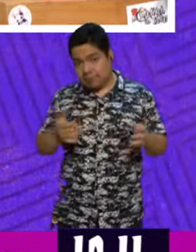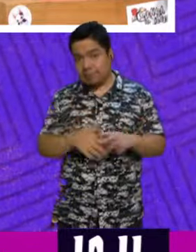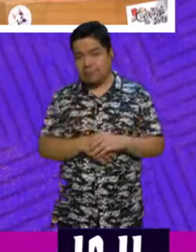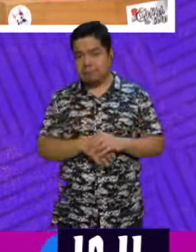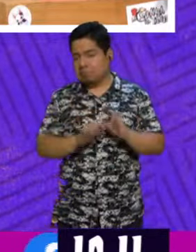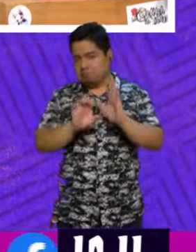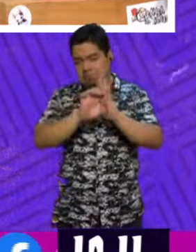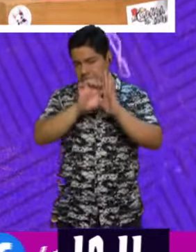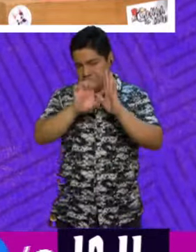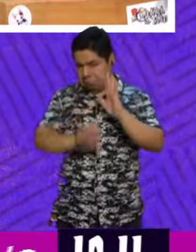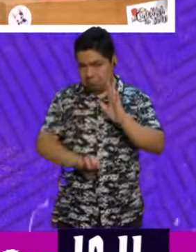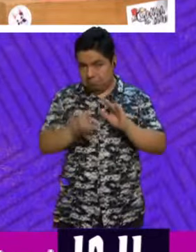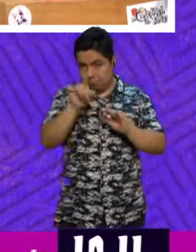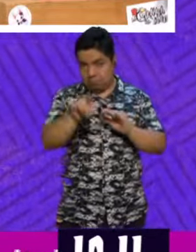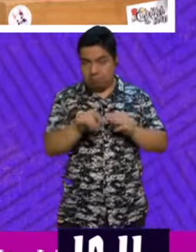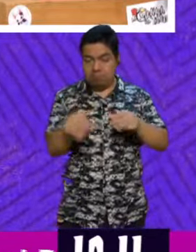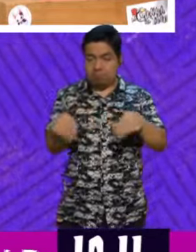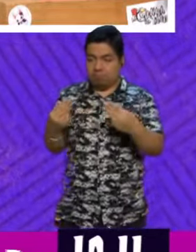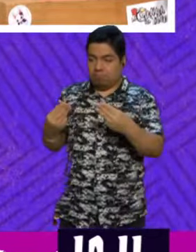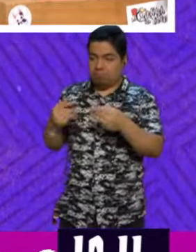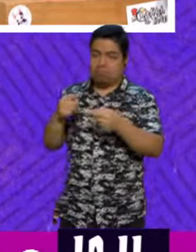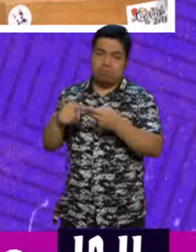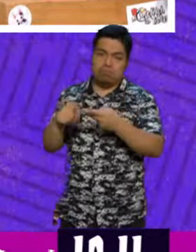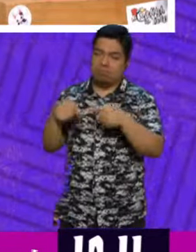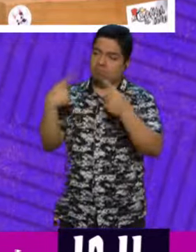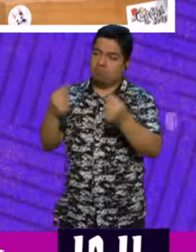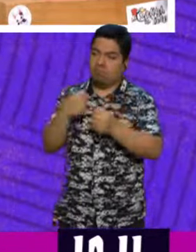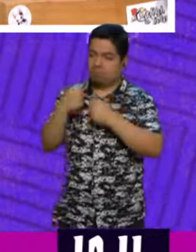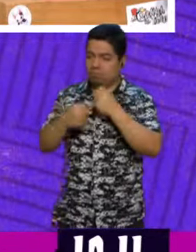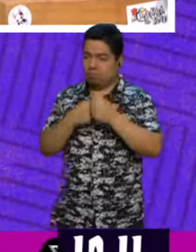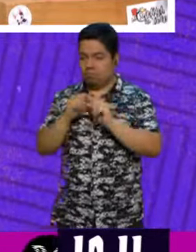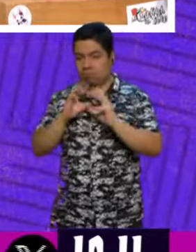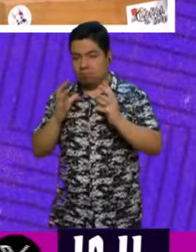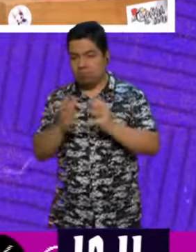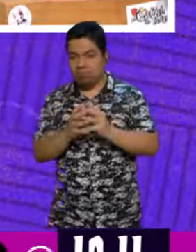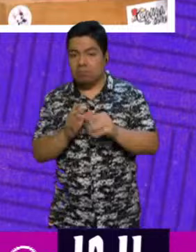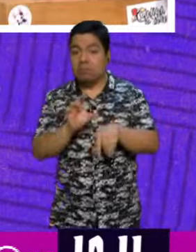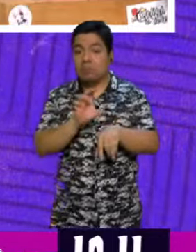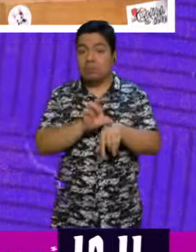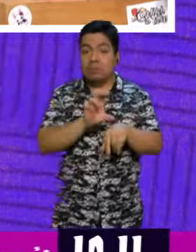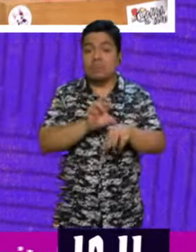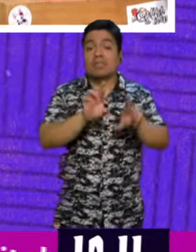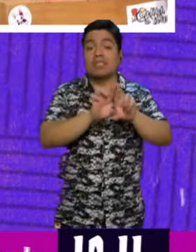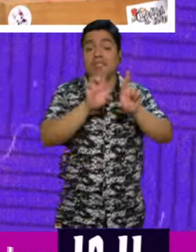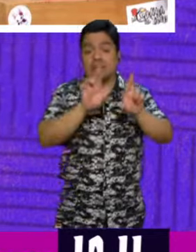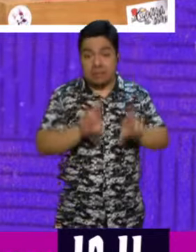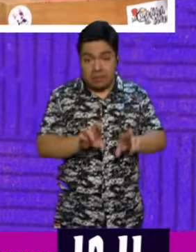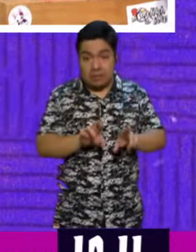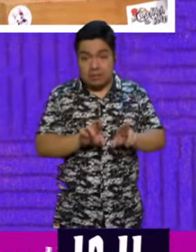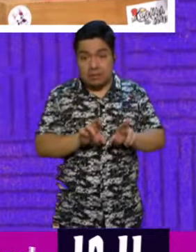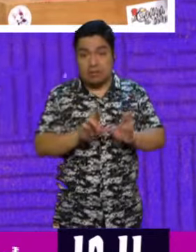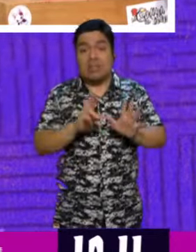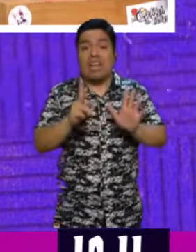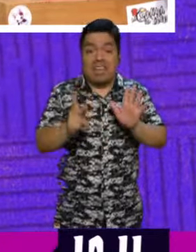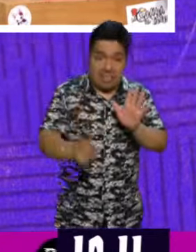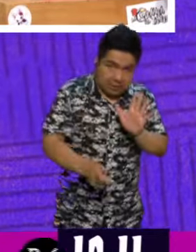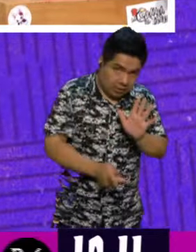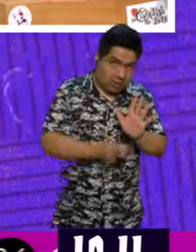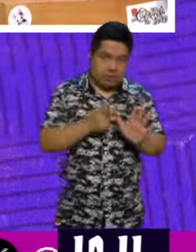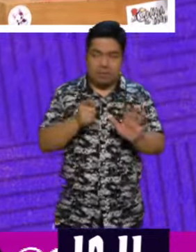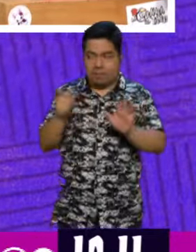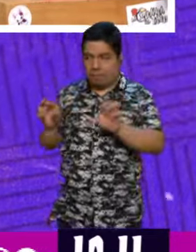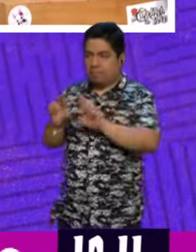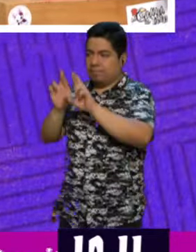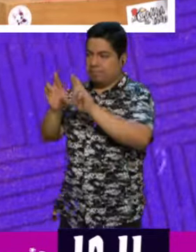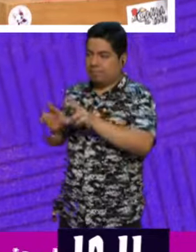ustedes fueron al supermercado, al mercado, a la tiendita de la esquina y los huevos estaban refrigerados, es importante que los sigan refrigerando.